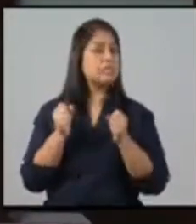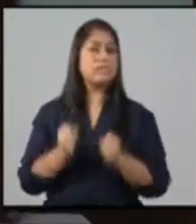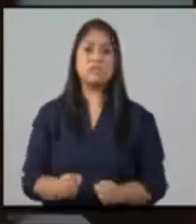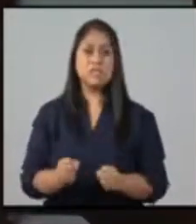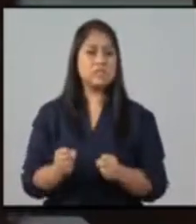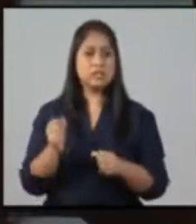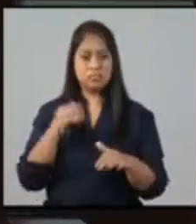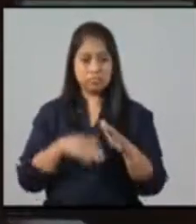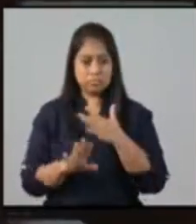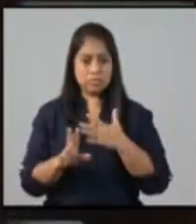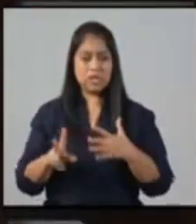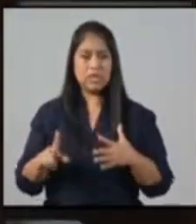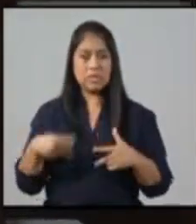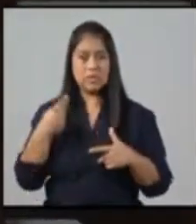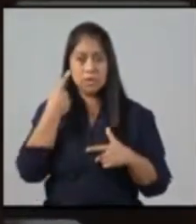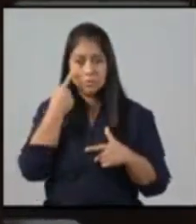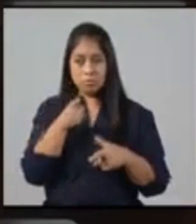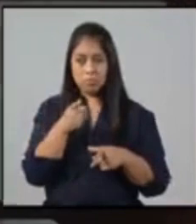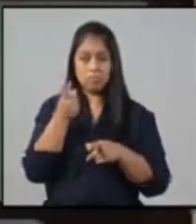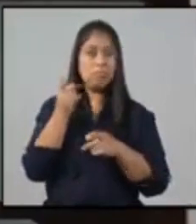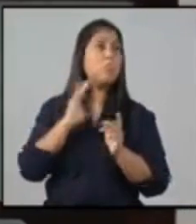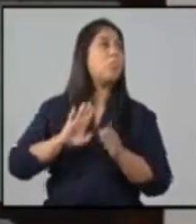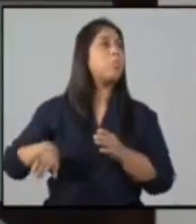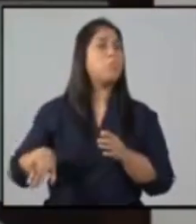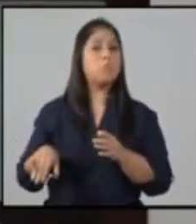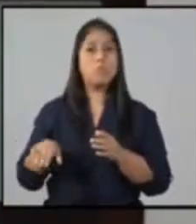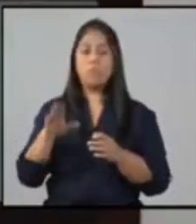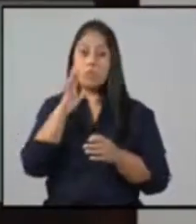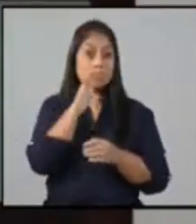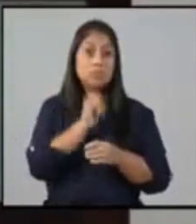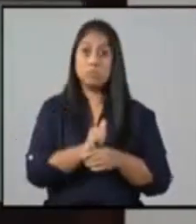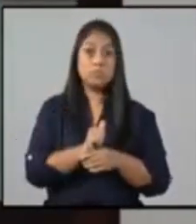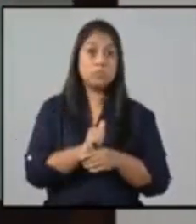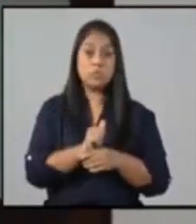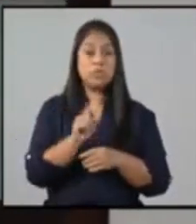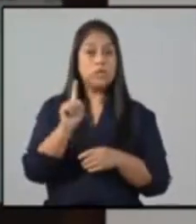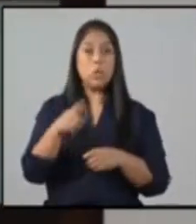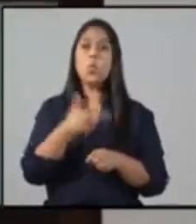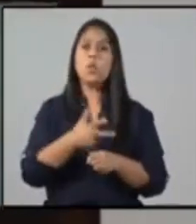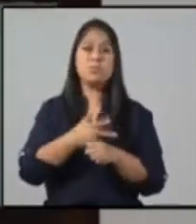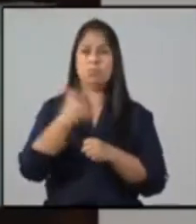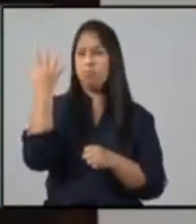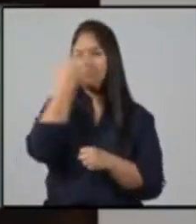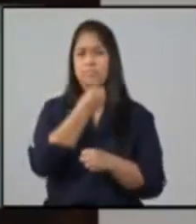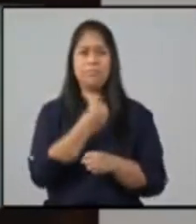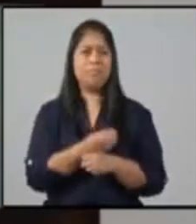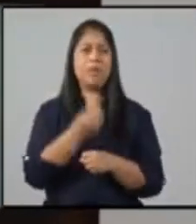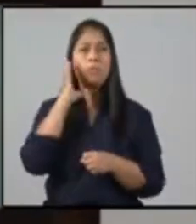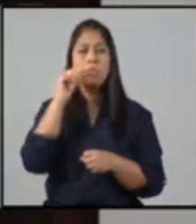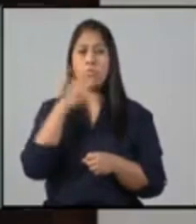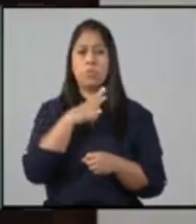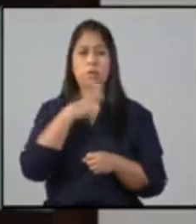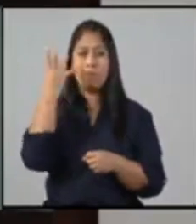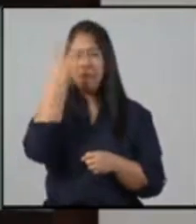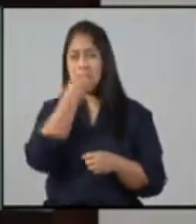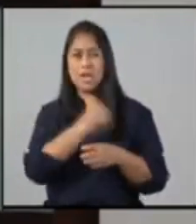él y que te deje indiferente. Es un país muy intenso. Guatemala es un país extraordinario. Es extraordinario por su